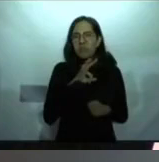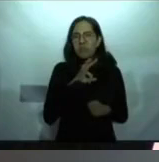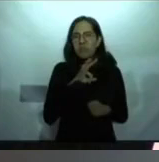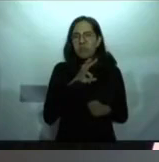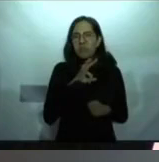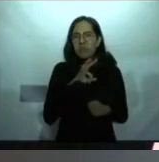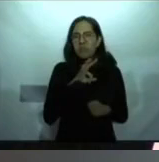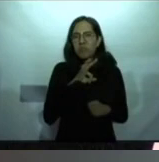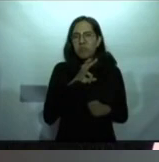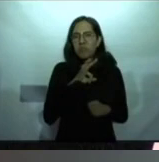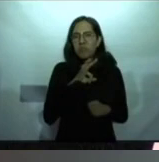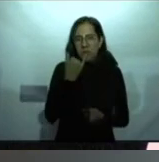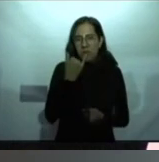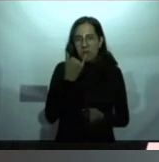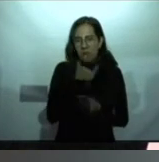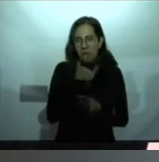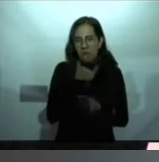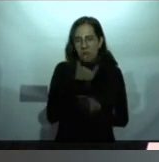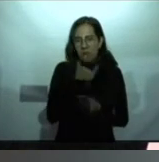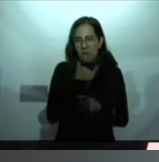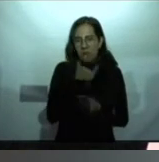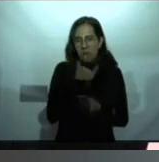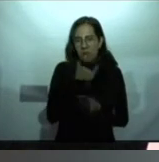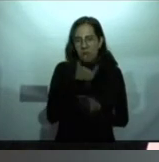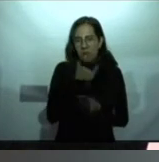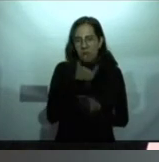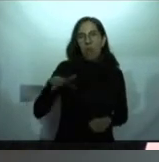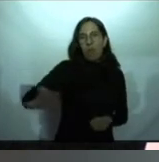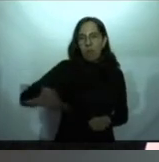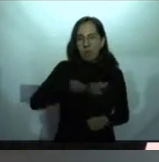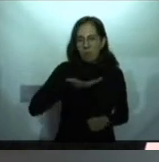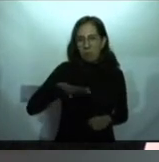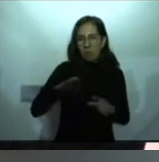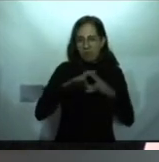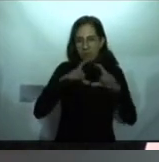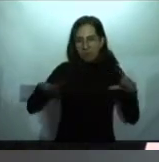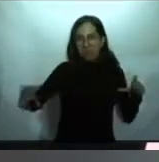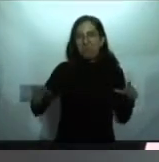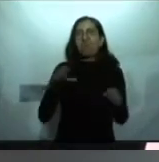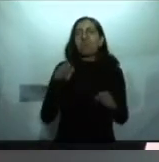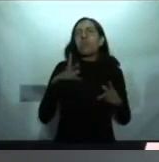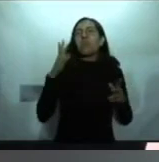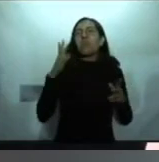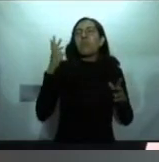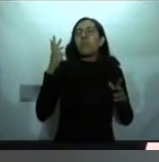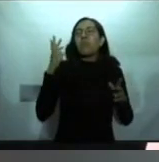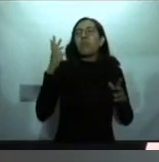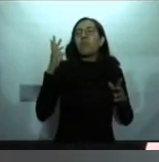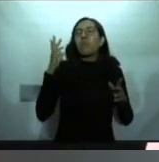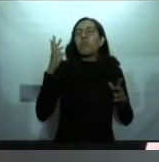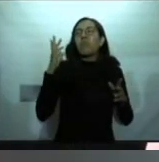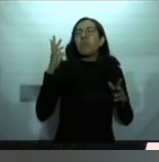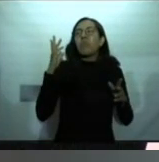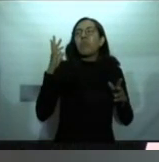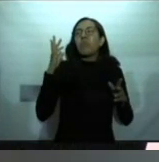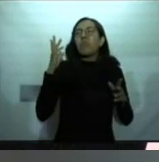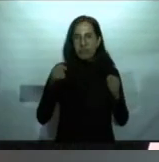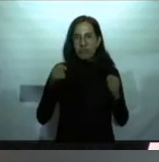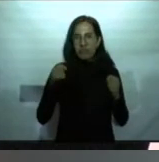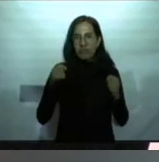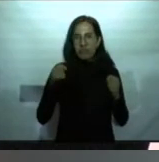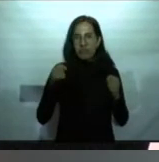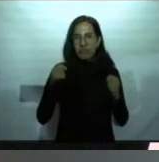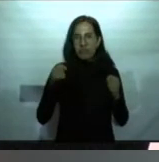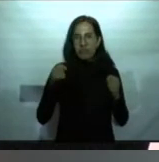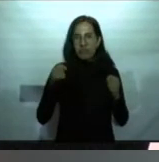de agua, de drenaje. Todas estas zonas que crecieron con el turismo. Ahora con la carretera que